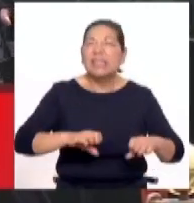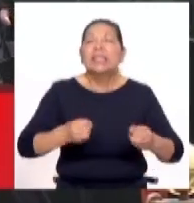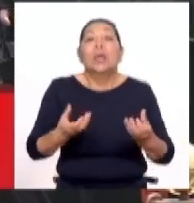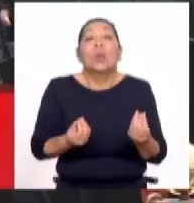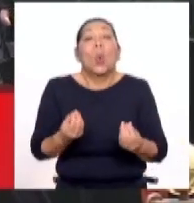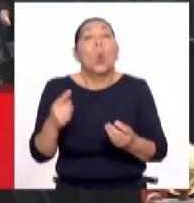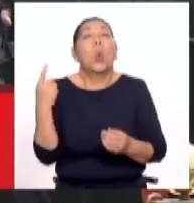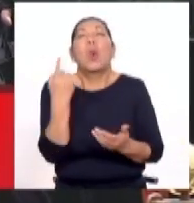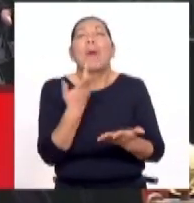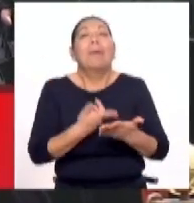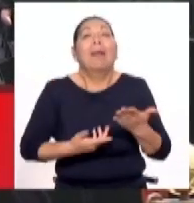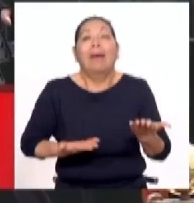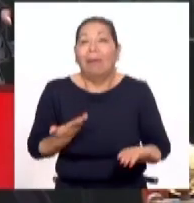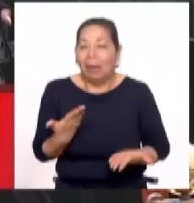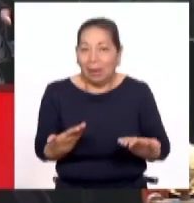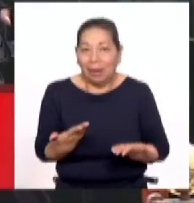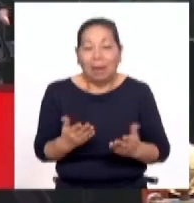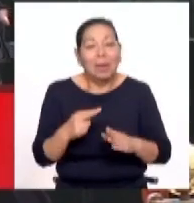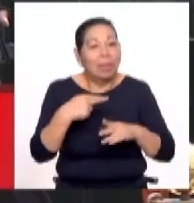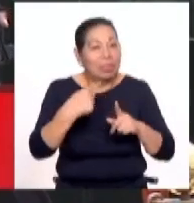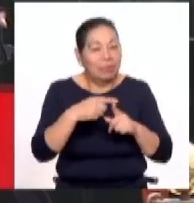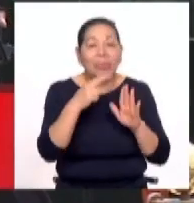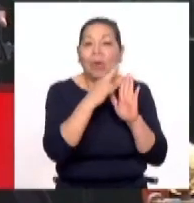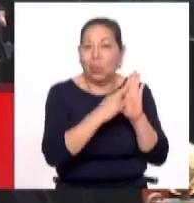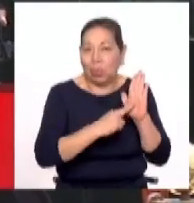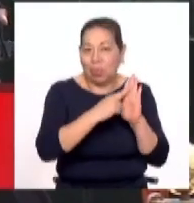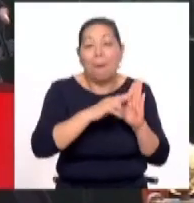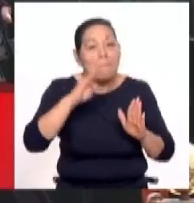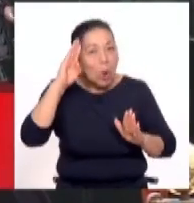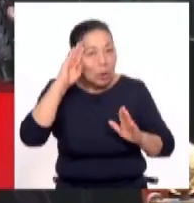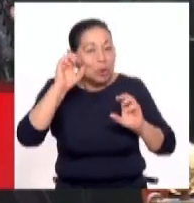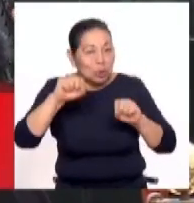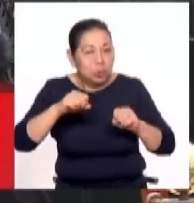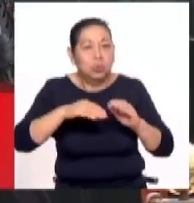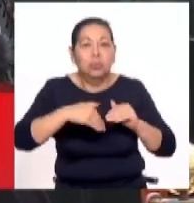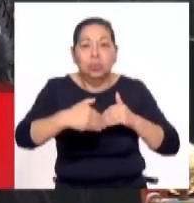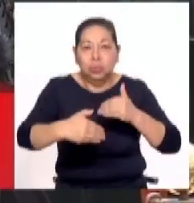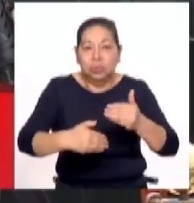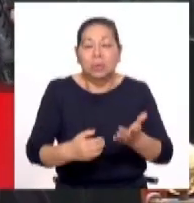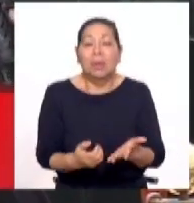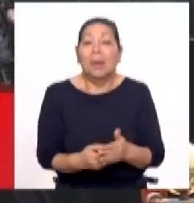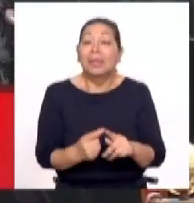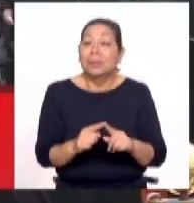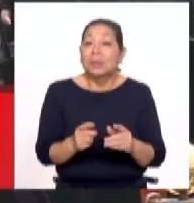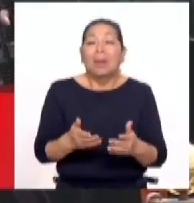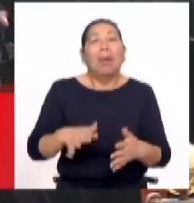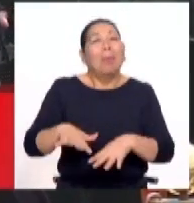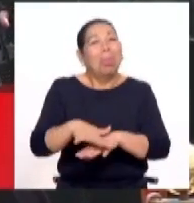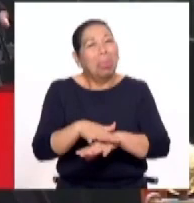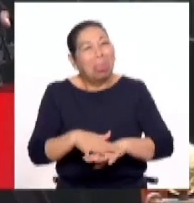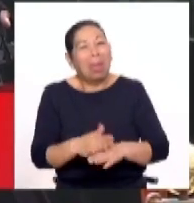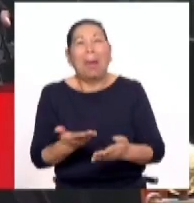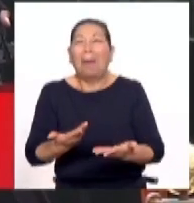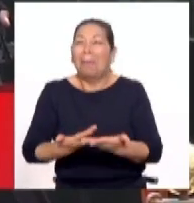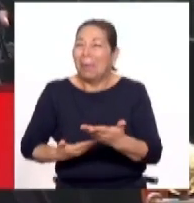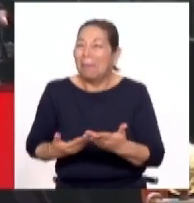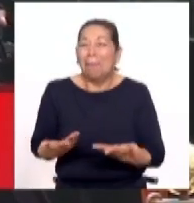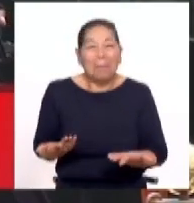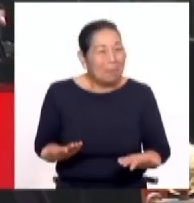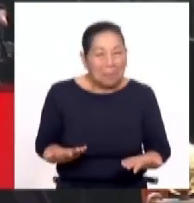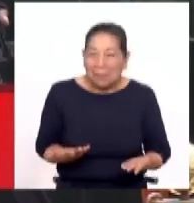Quedarán únicamente las regiones policiales. Eran entes burocráticos